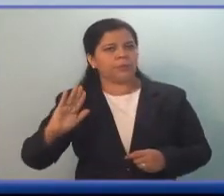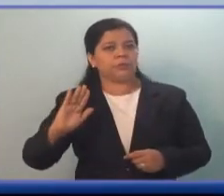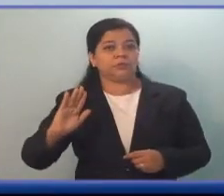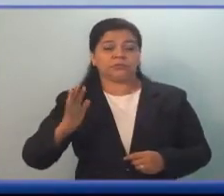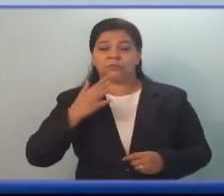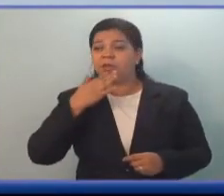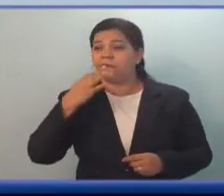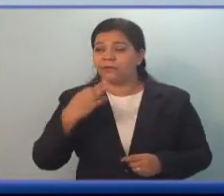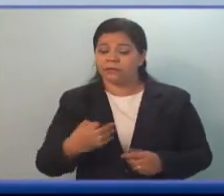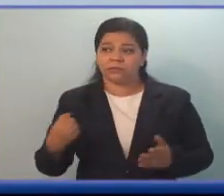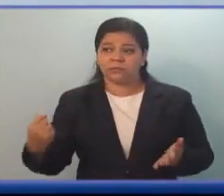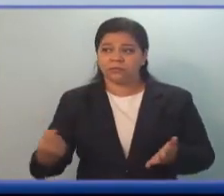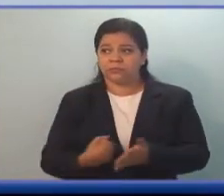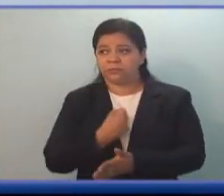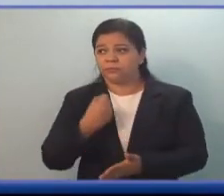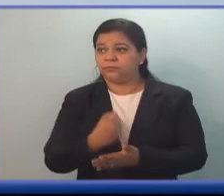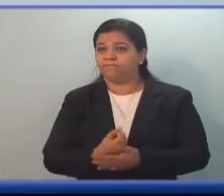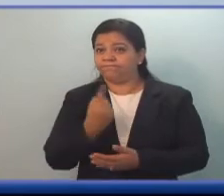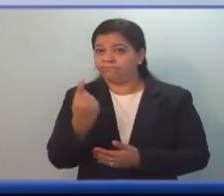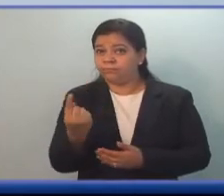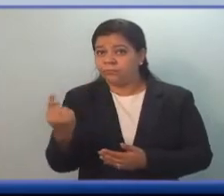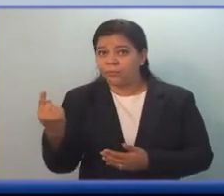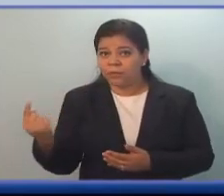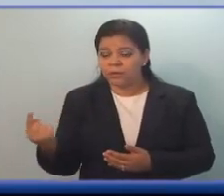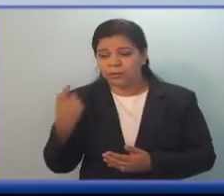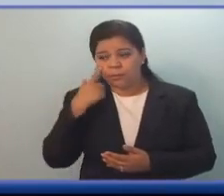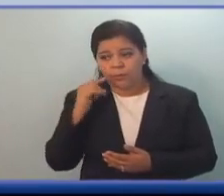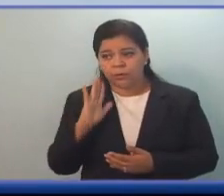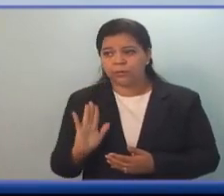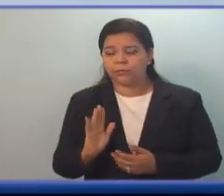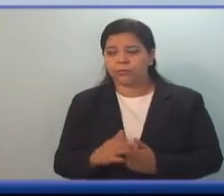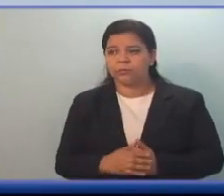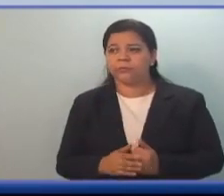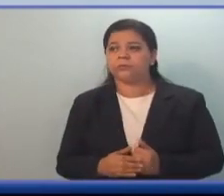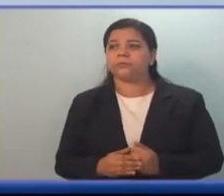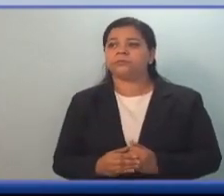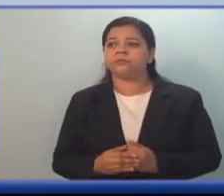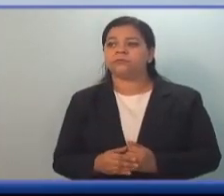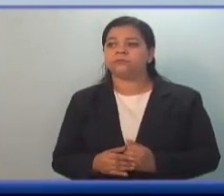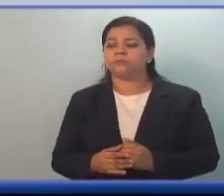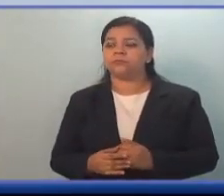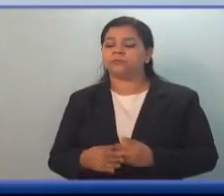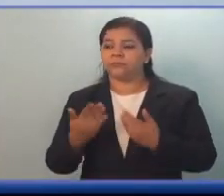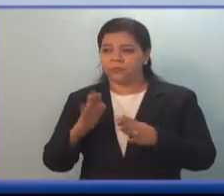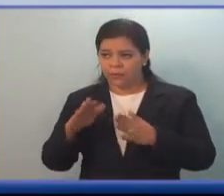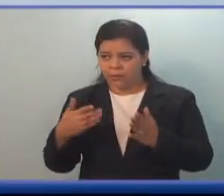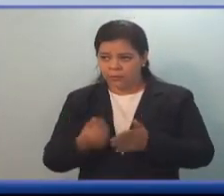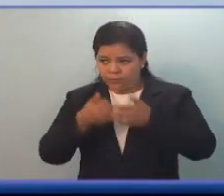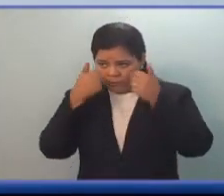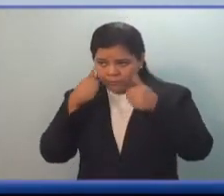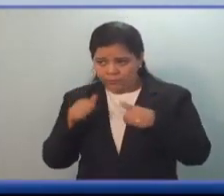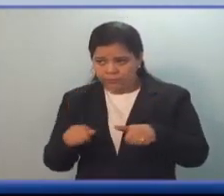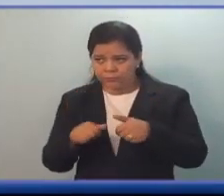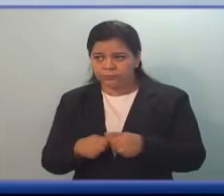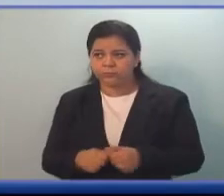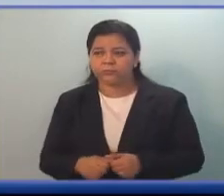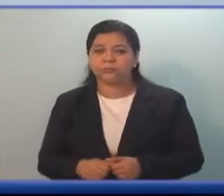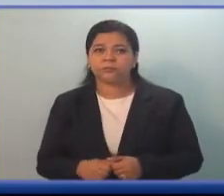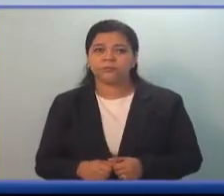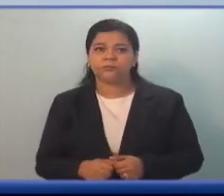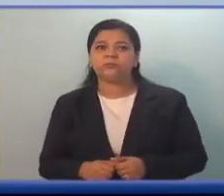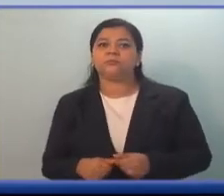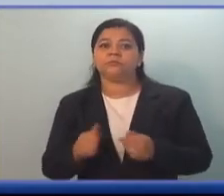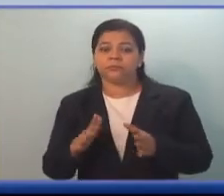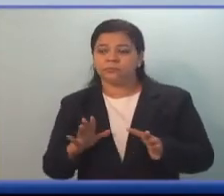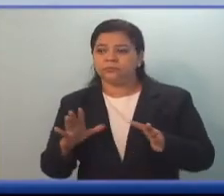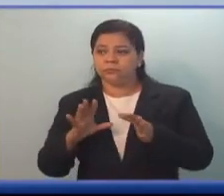lamentable que una persona, por ejemplo, no se comporte adecuadamente, el respeto a la dignidad de los demás, los